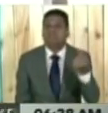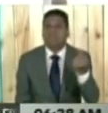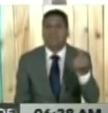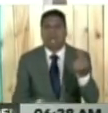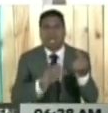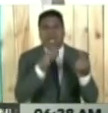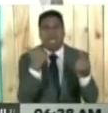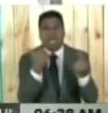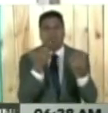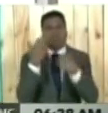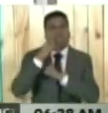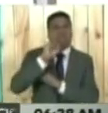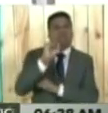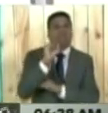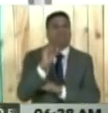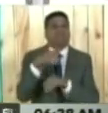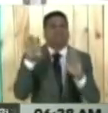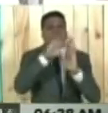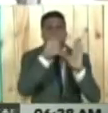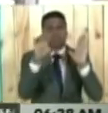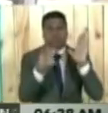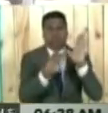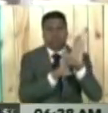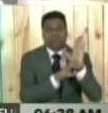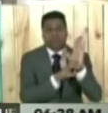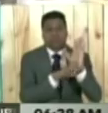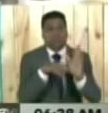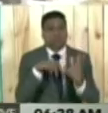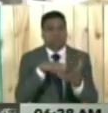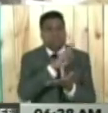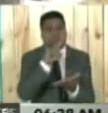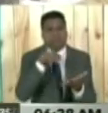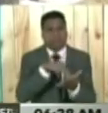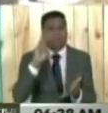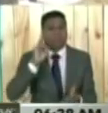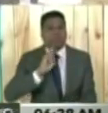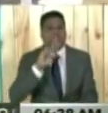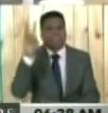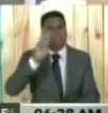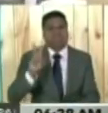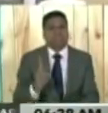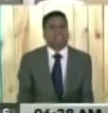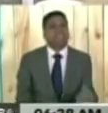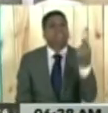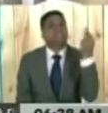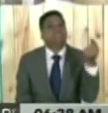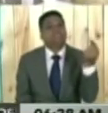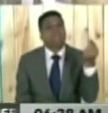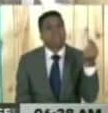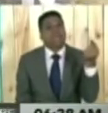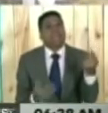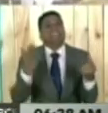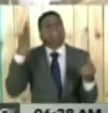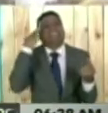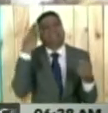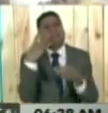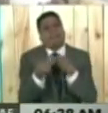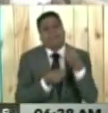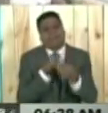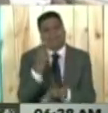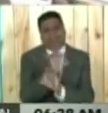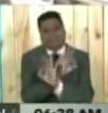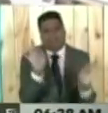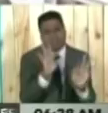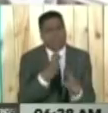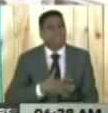comillas, defienden la Constitución de la República Bolivariana de Venezuela, ni siquiera saben hacer eso, ni siquiera